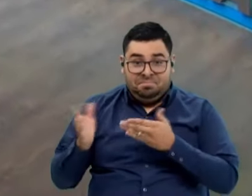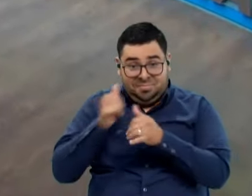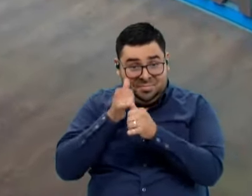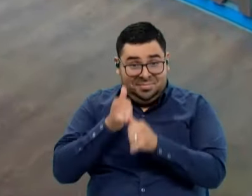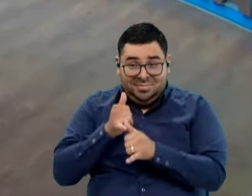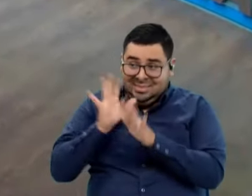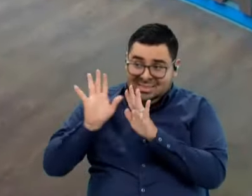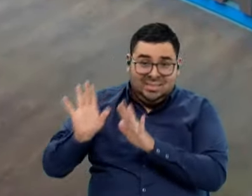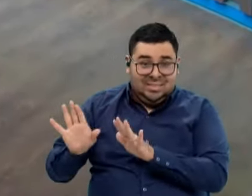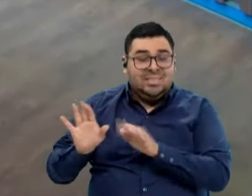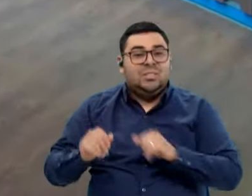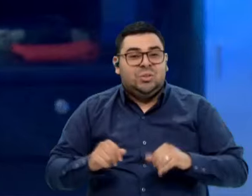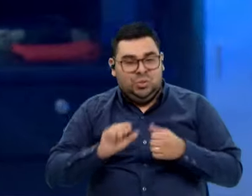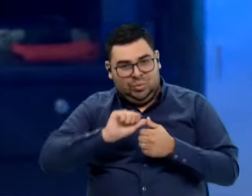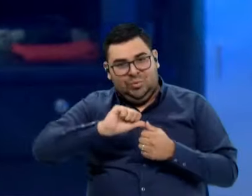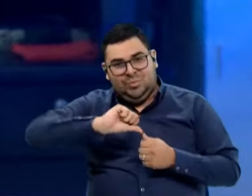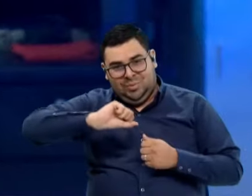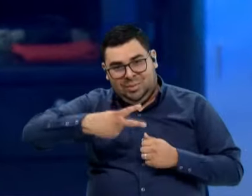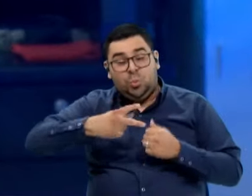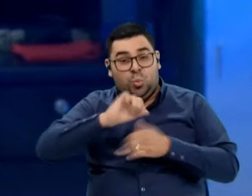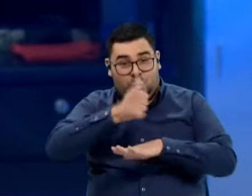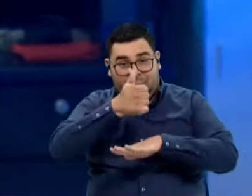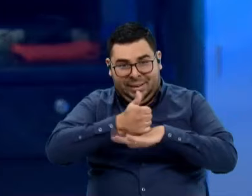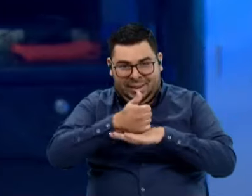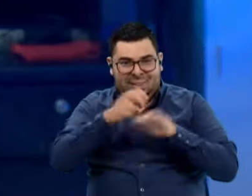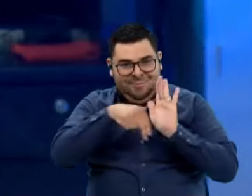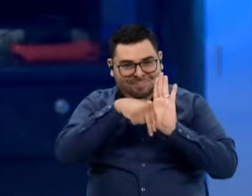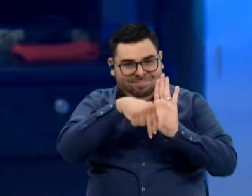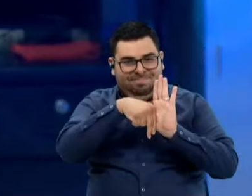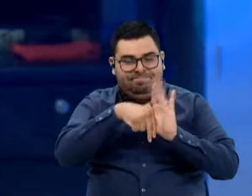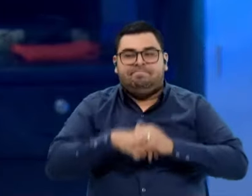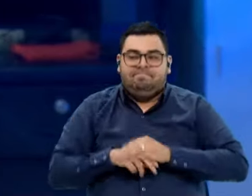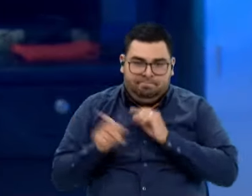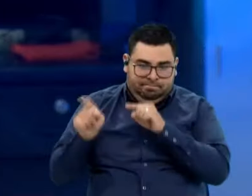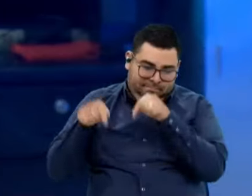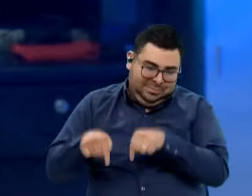subdirector para el manejo de gestión de riesgo y desastres aquí en Oriente Noticias.